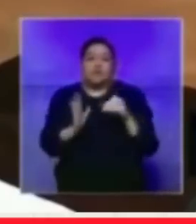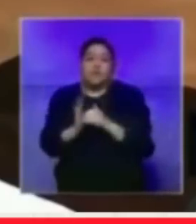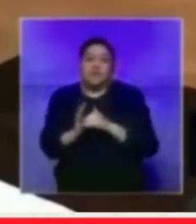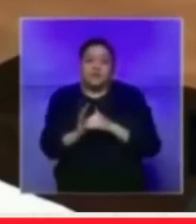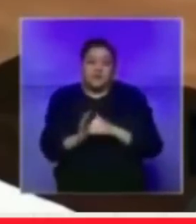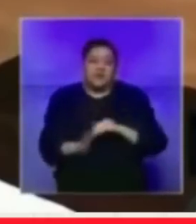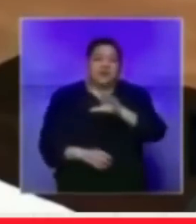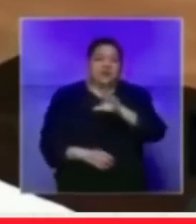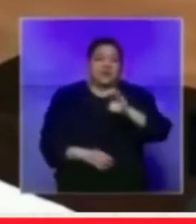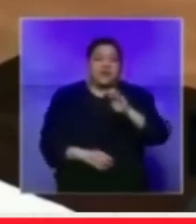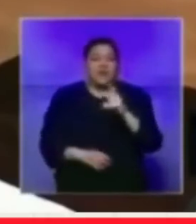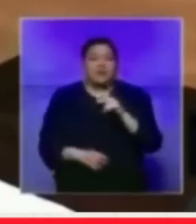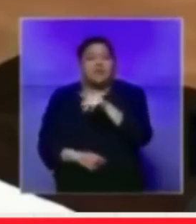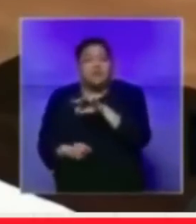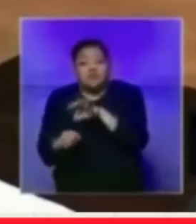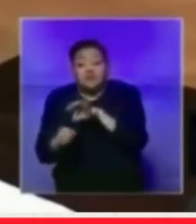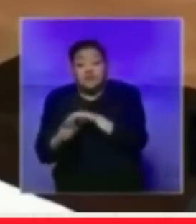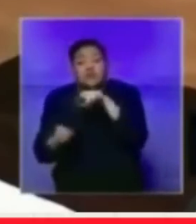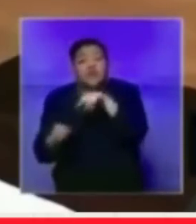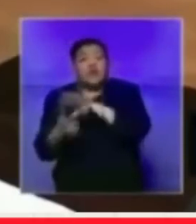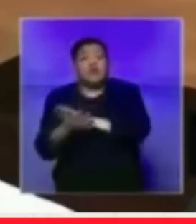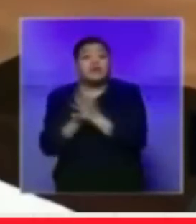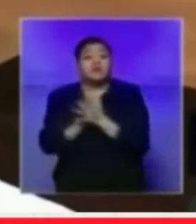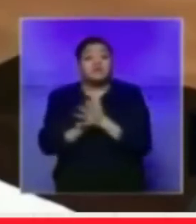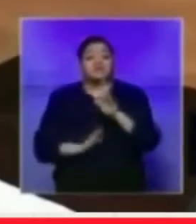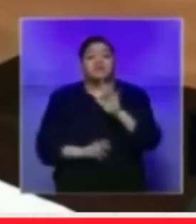35.924.519 sufragios, que representan el